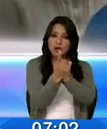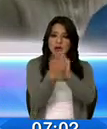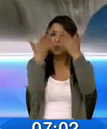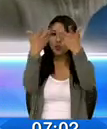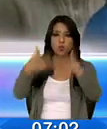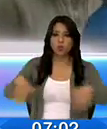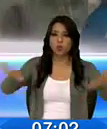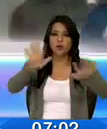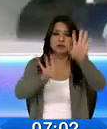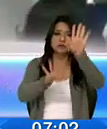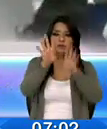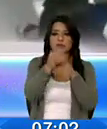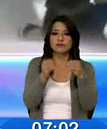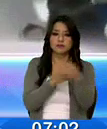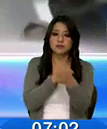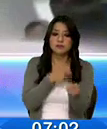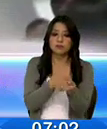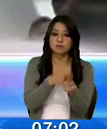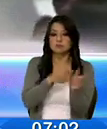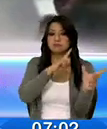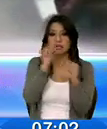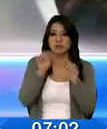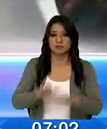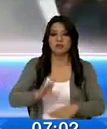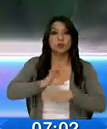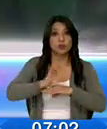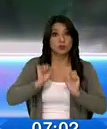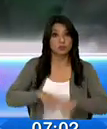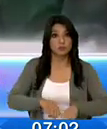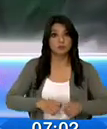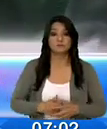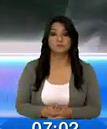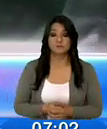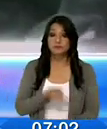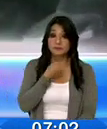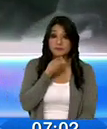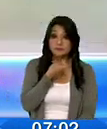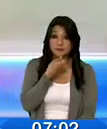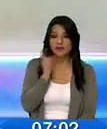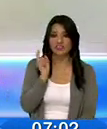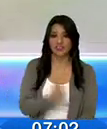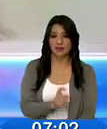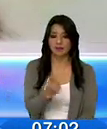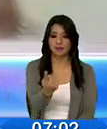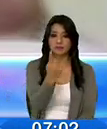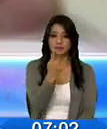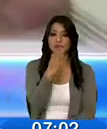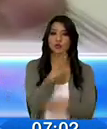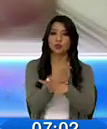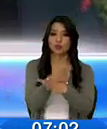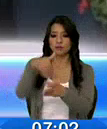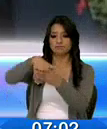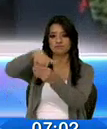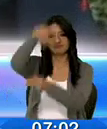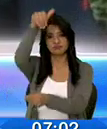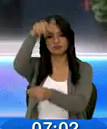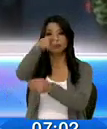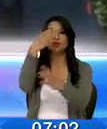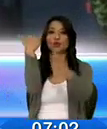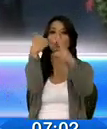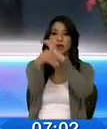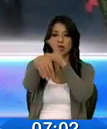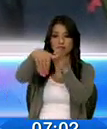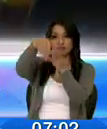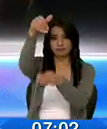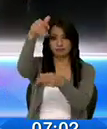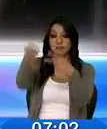cualquiera de las 15 oficinas de apoyo migratorio que hay en el país. Para esta entrevista, deberá acercarse con el turno impreso que le llegará al correo electrónico